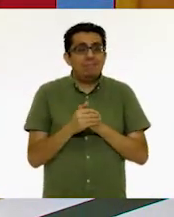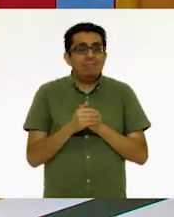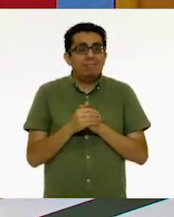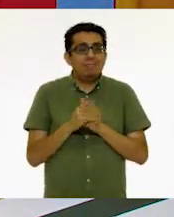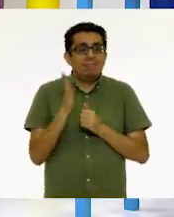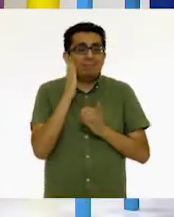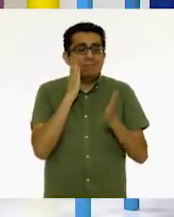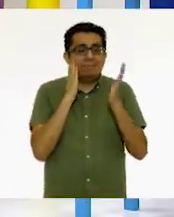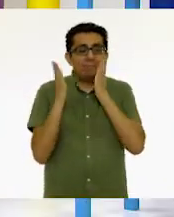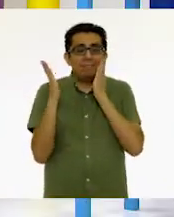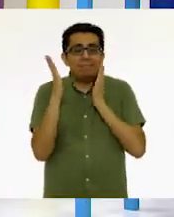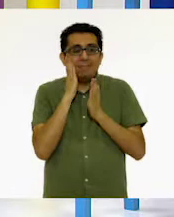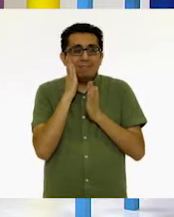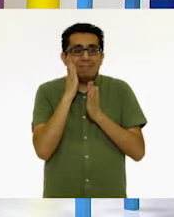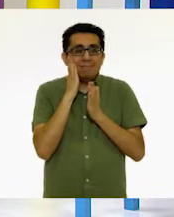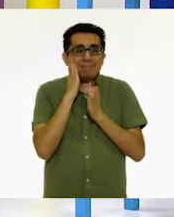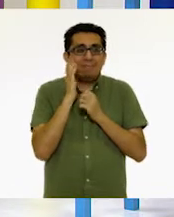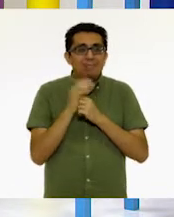Pica.